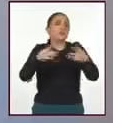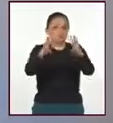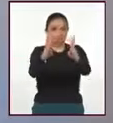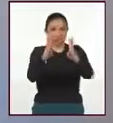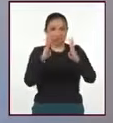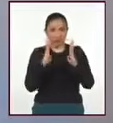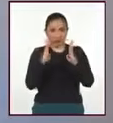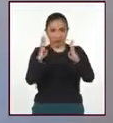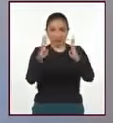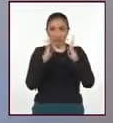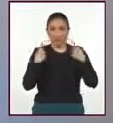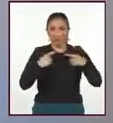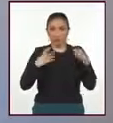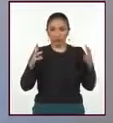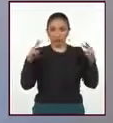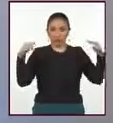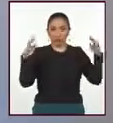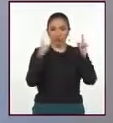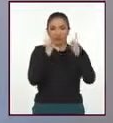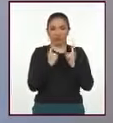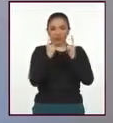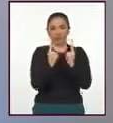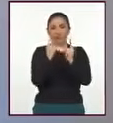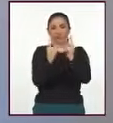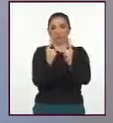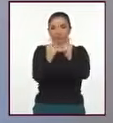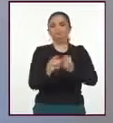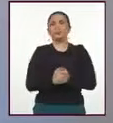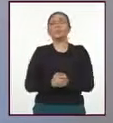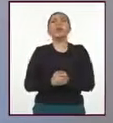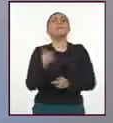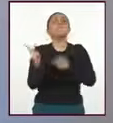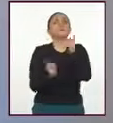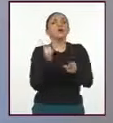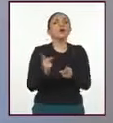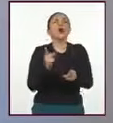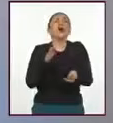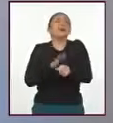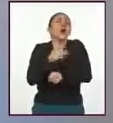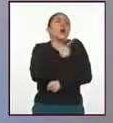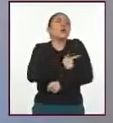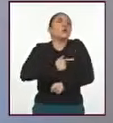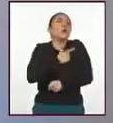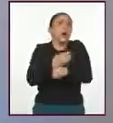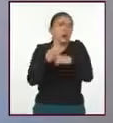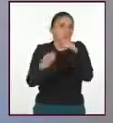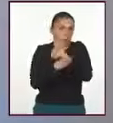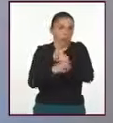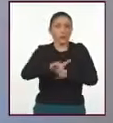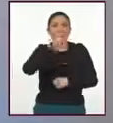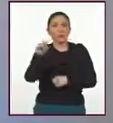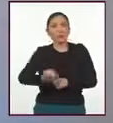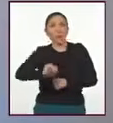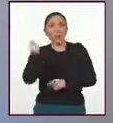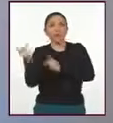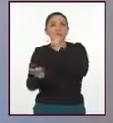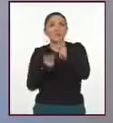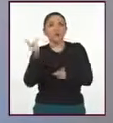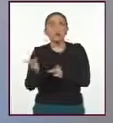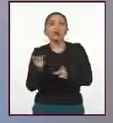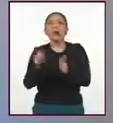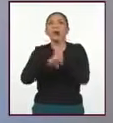ponían de frente y de inicio preguntaban cosas muy generales de gustos. Sin embargo, cuando se hacían preguntas que tenían que ver